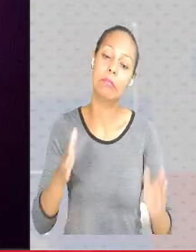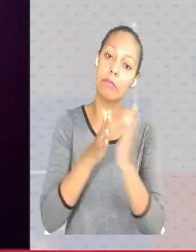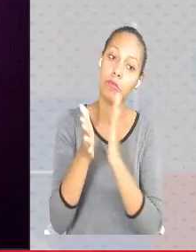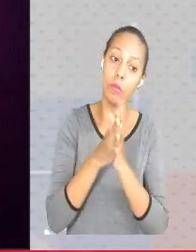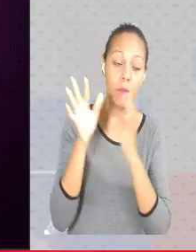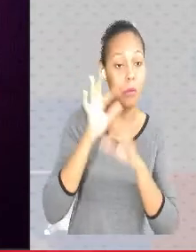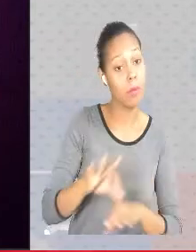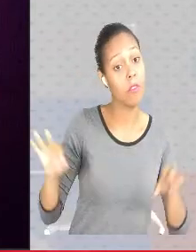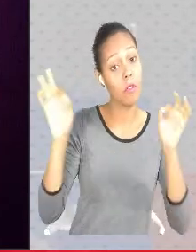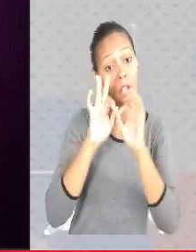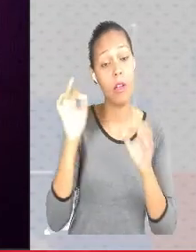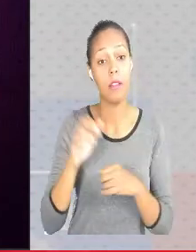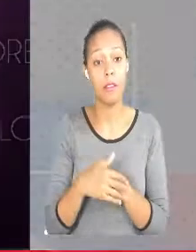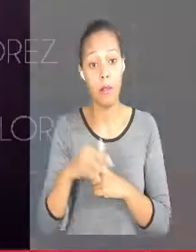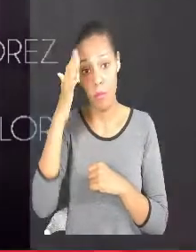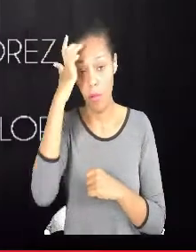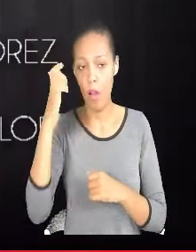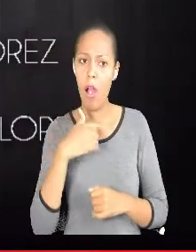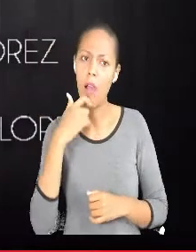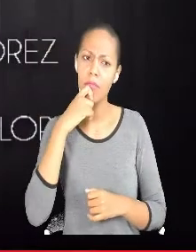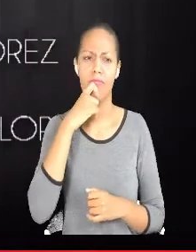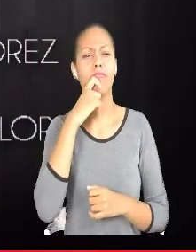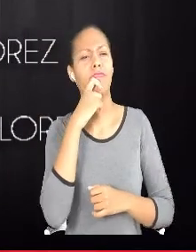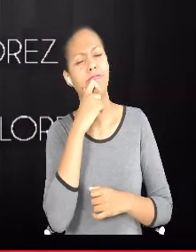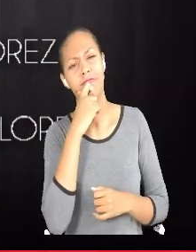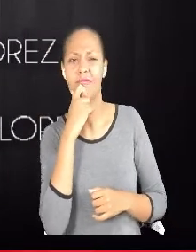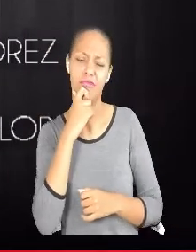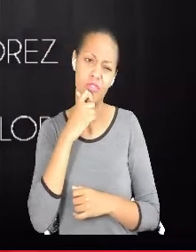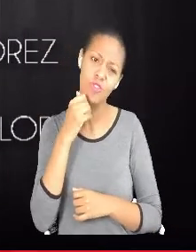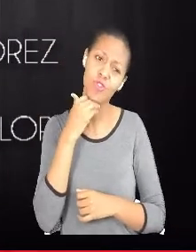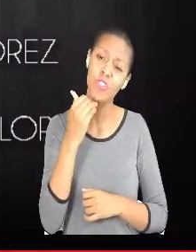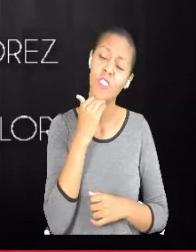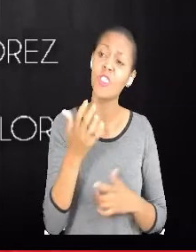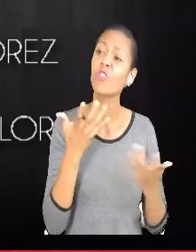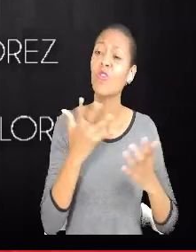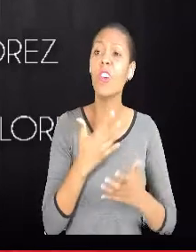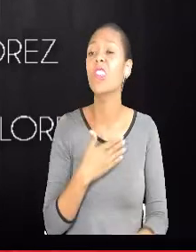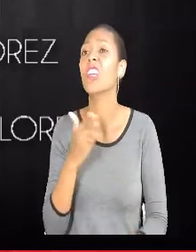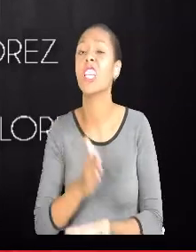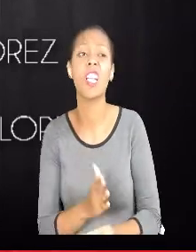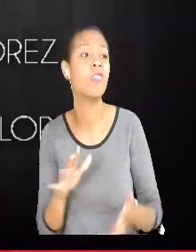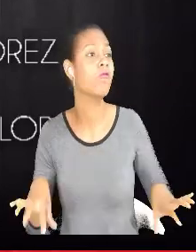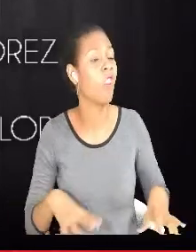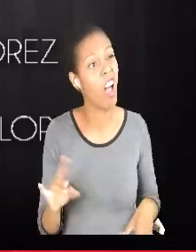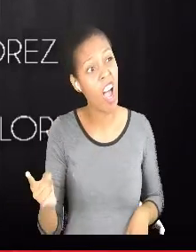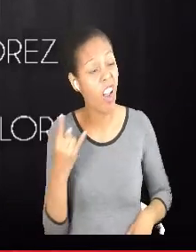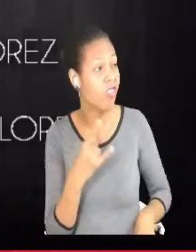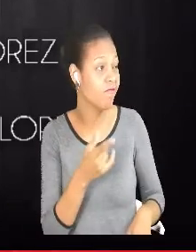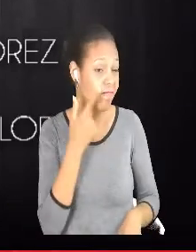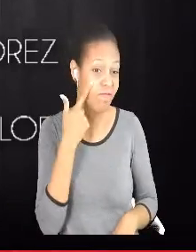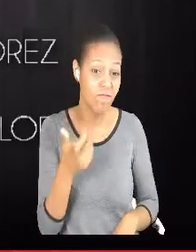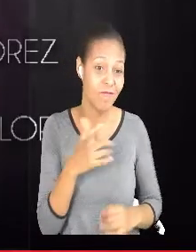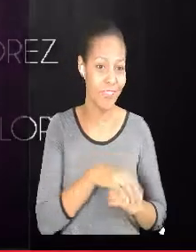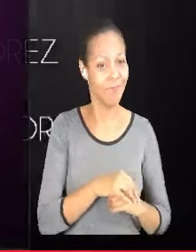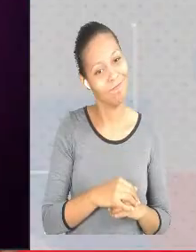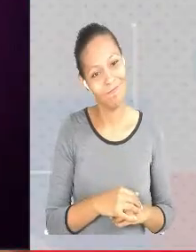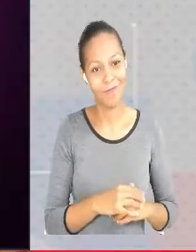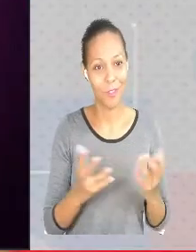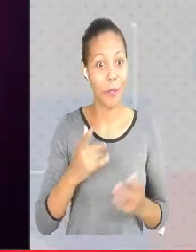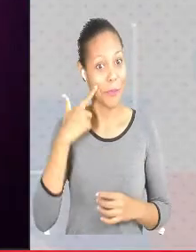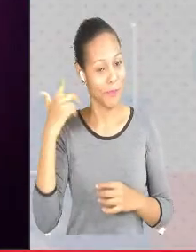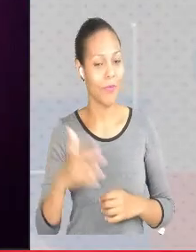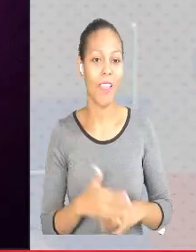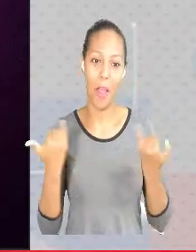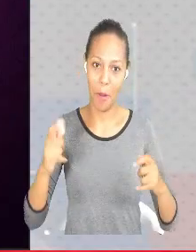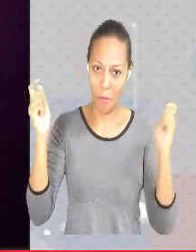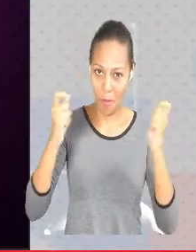muy seguramente no teníamos claro en dónde podíamos ir a hacer todas estas clases de actividades. Llegó el momento de hacer nuestra primera